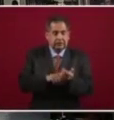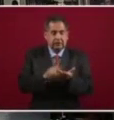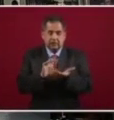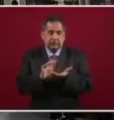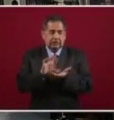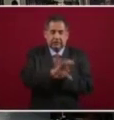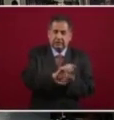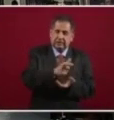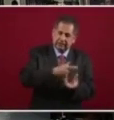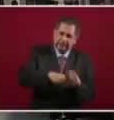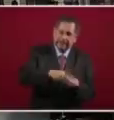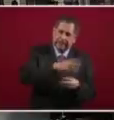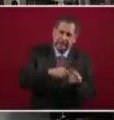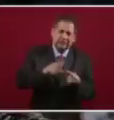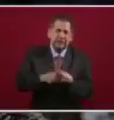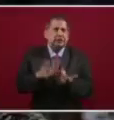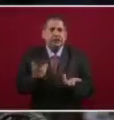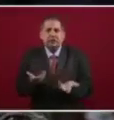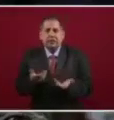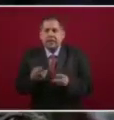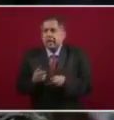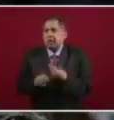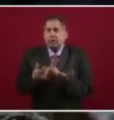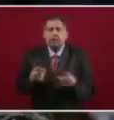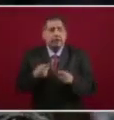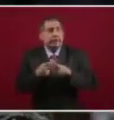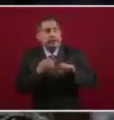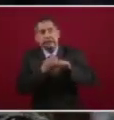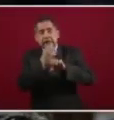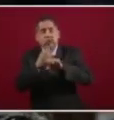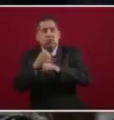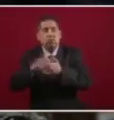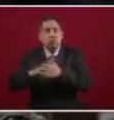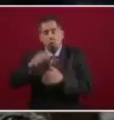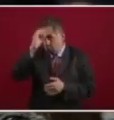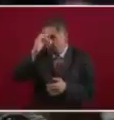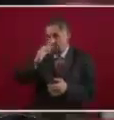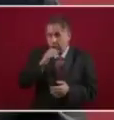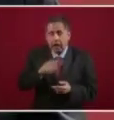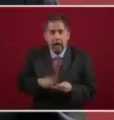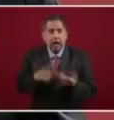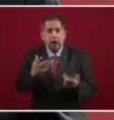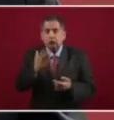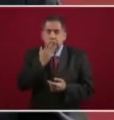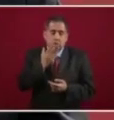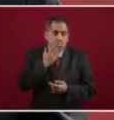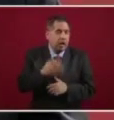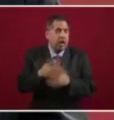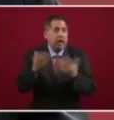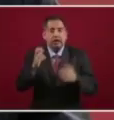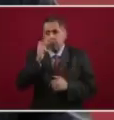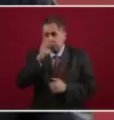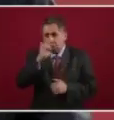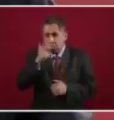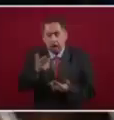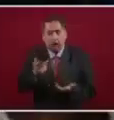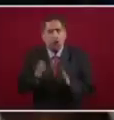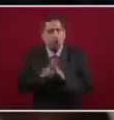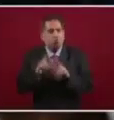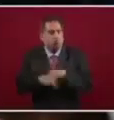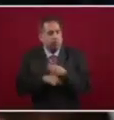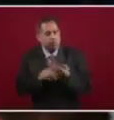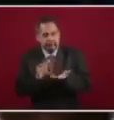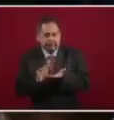inversión. ¿Qué se va a hacer en esos estados como Coahuila, Sonora, Chihuahua, para que